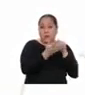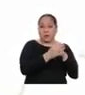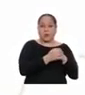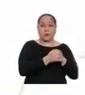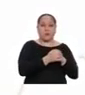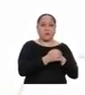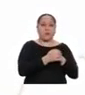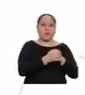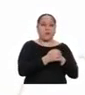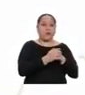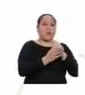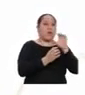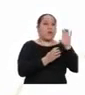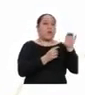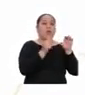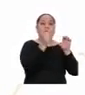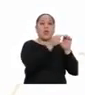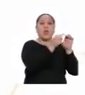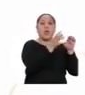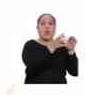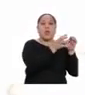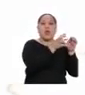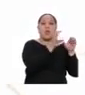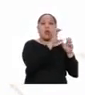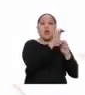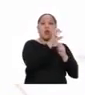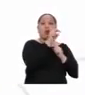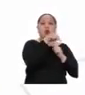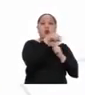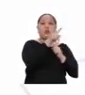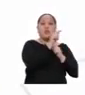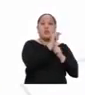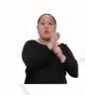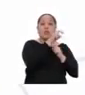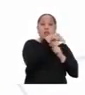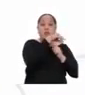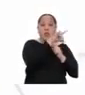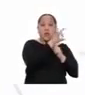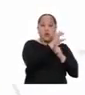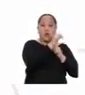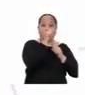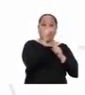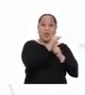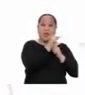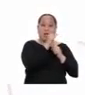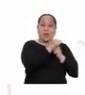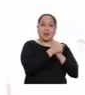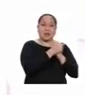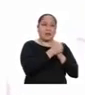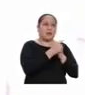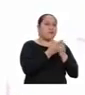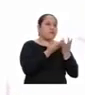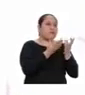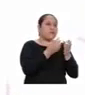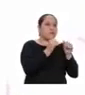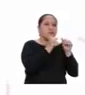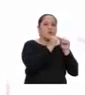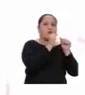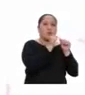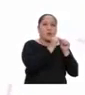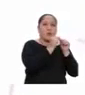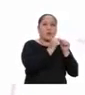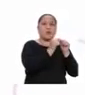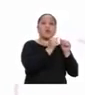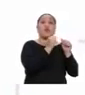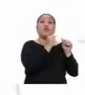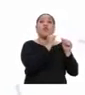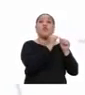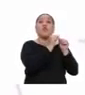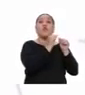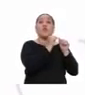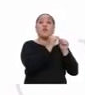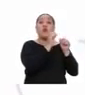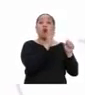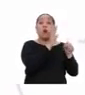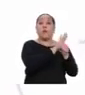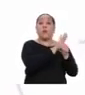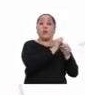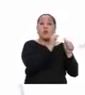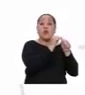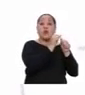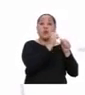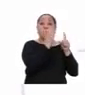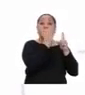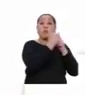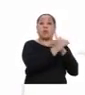Y variable continua, que es aquella que puede tomar valores comprendidos entre dos números. Por